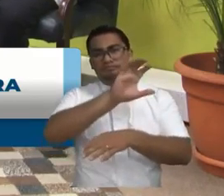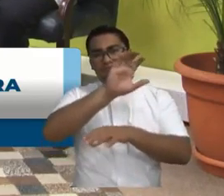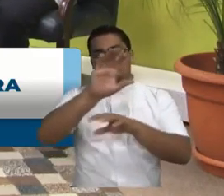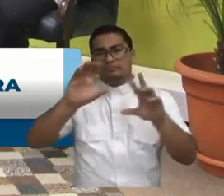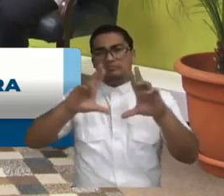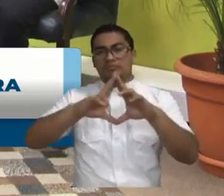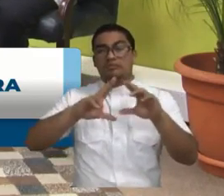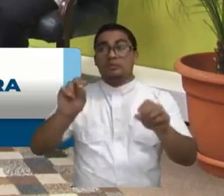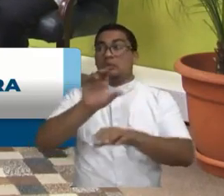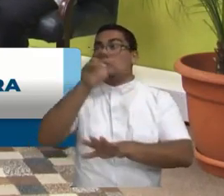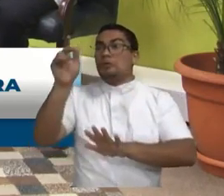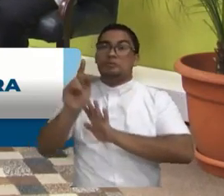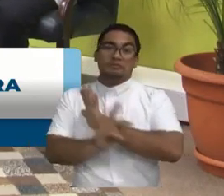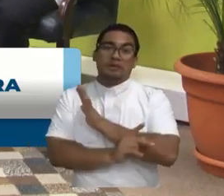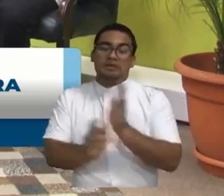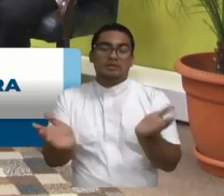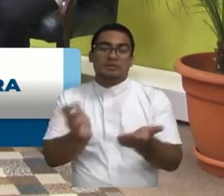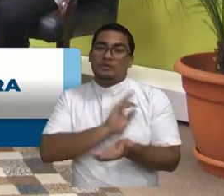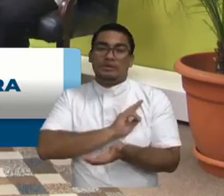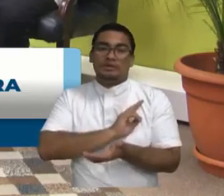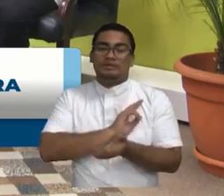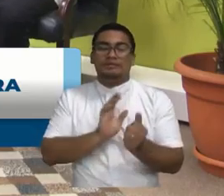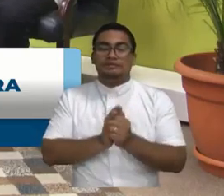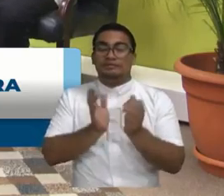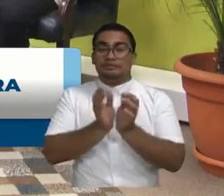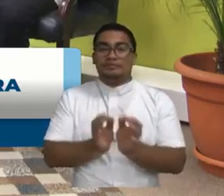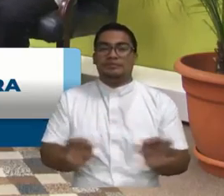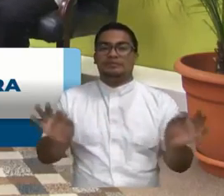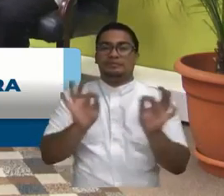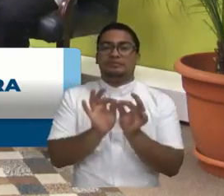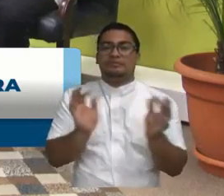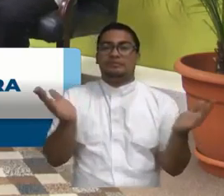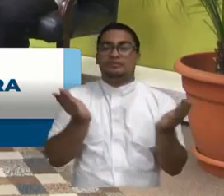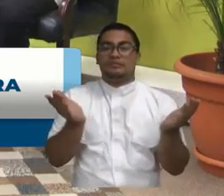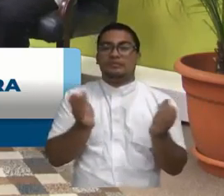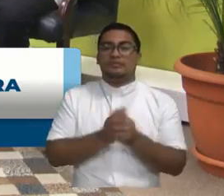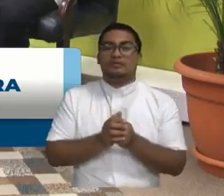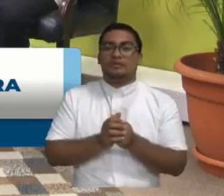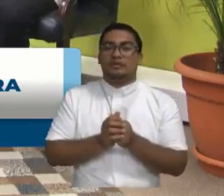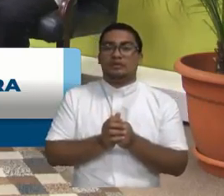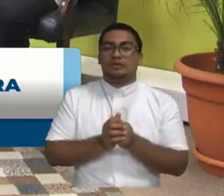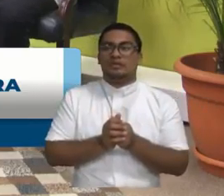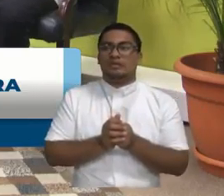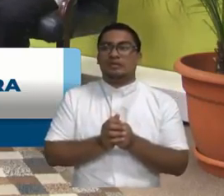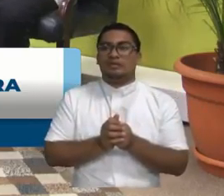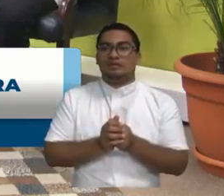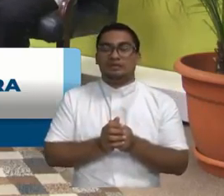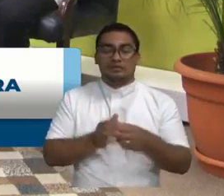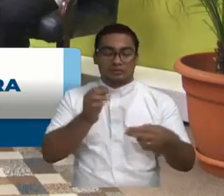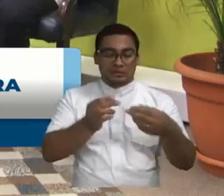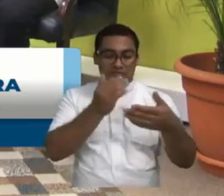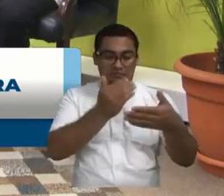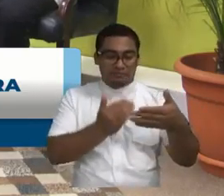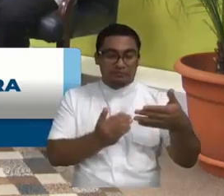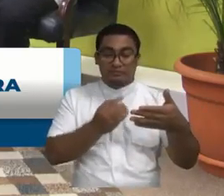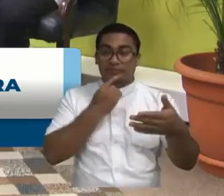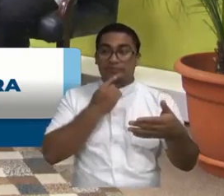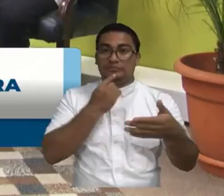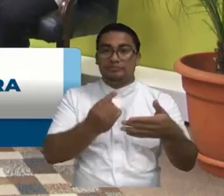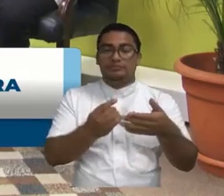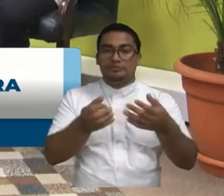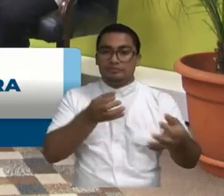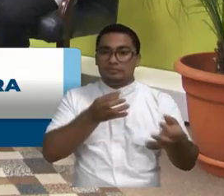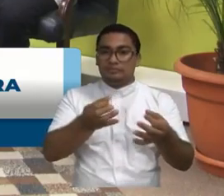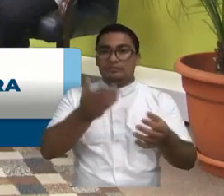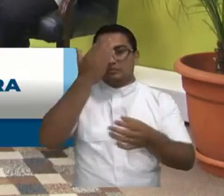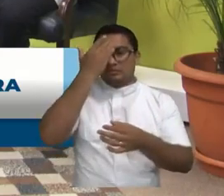tienen otros países. ¿Y cuál es la importancia de esto? Por ejemplo, nosotros tenemos un caso bueno, datos así, así para que